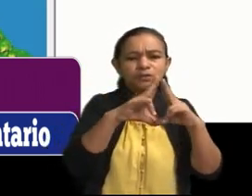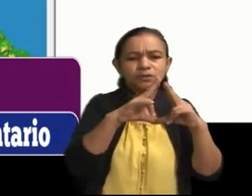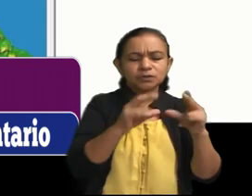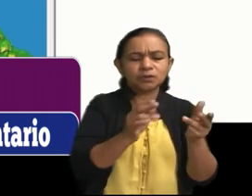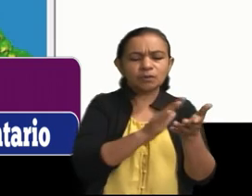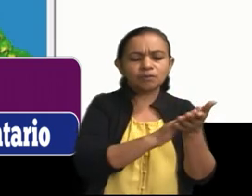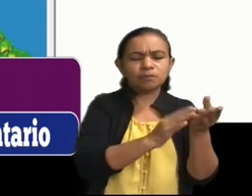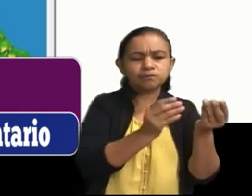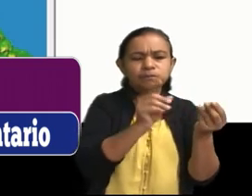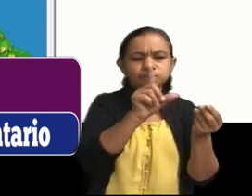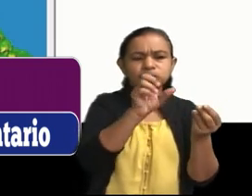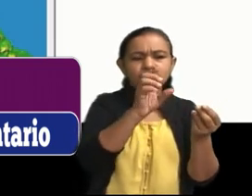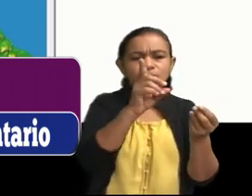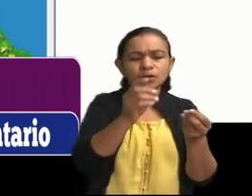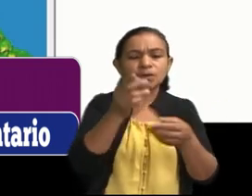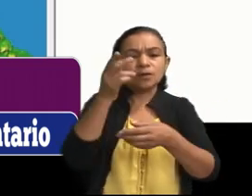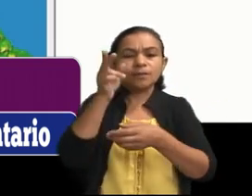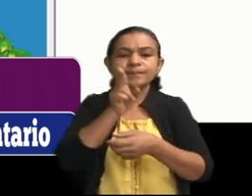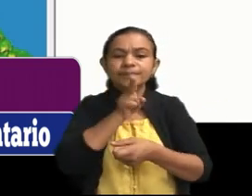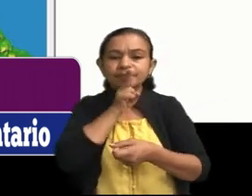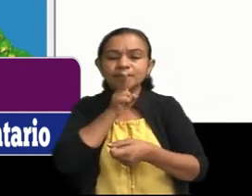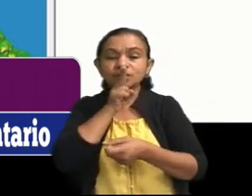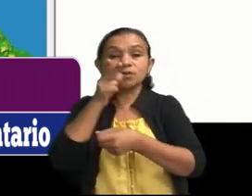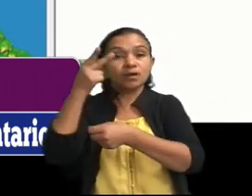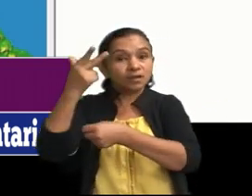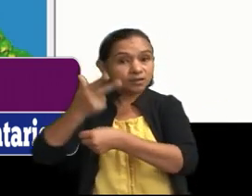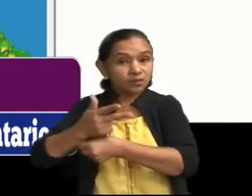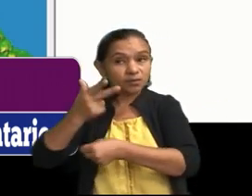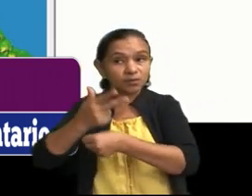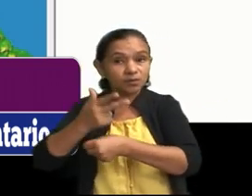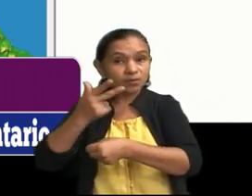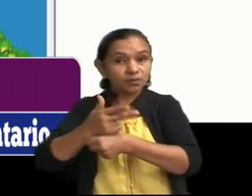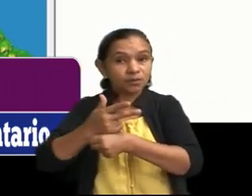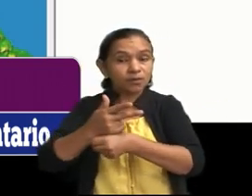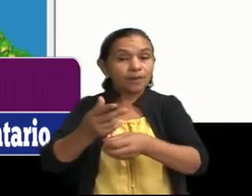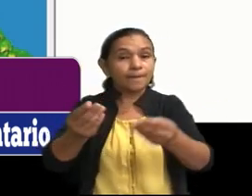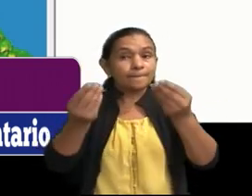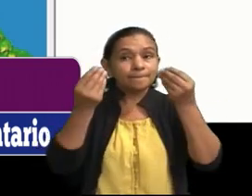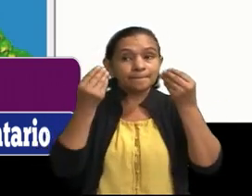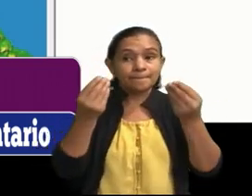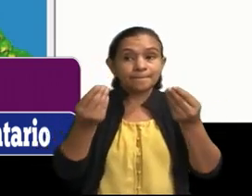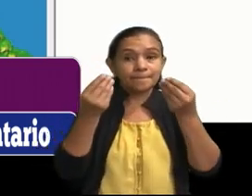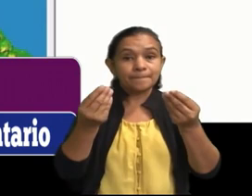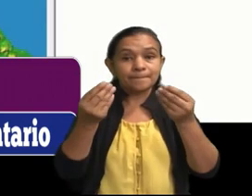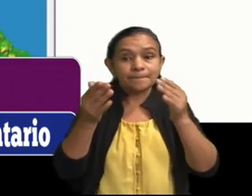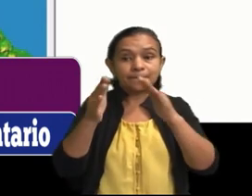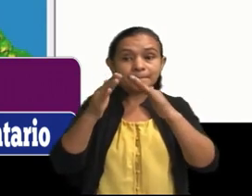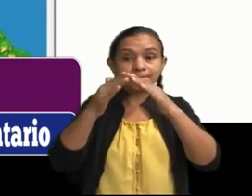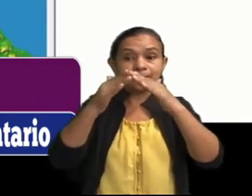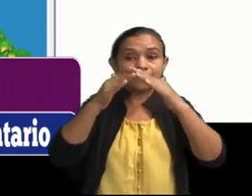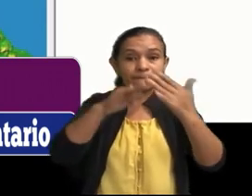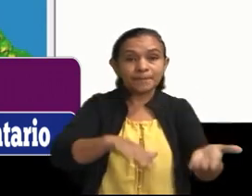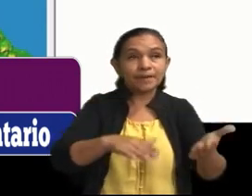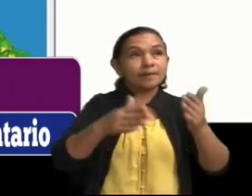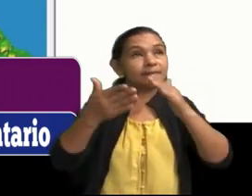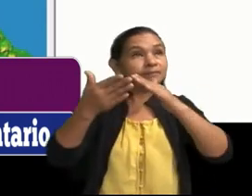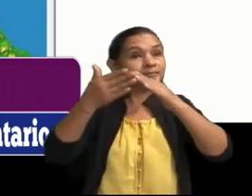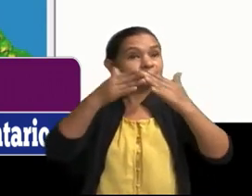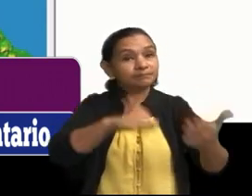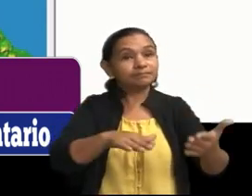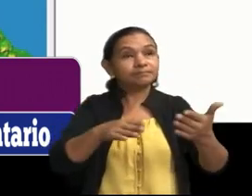Salvador, Honduras y Guatemala. Algunos o muchos posiblemente se van a caer, personas.